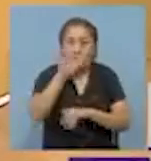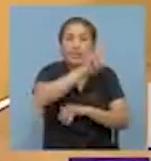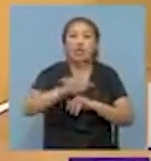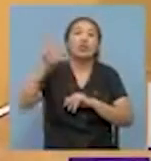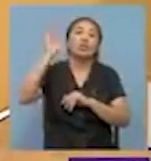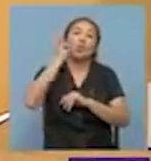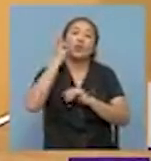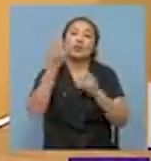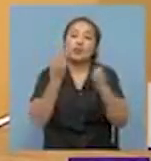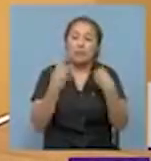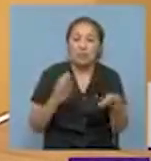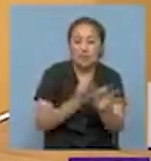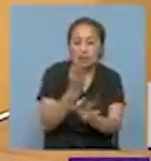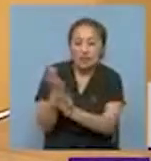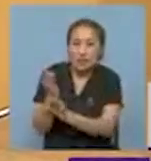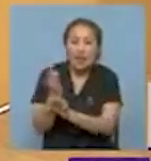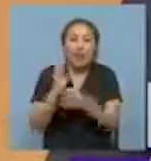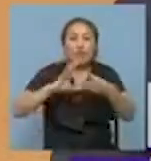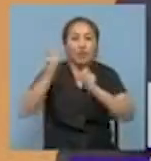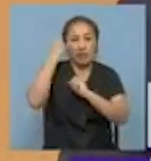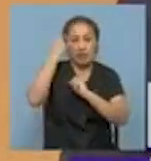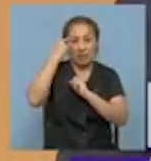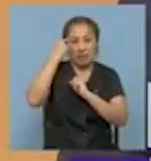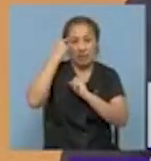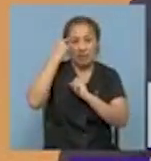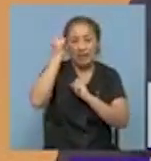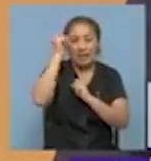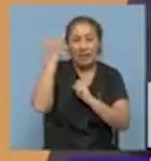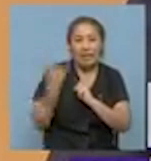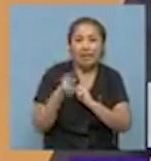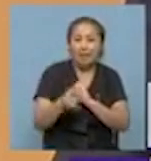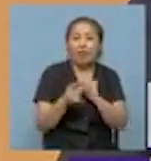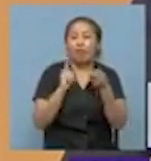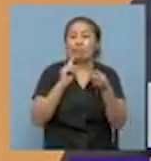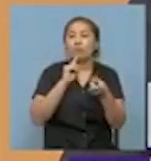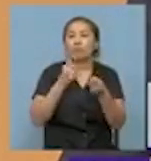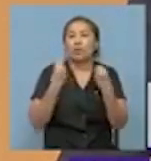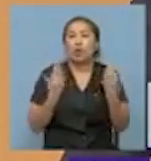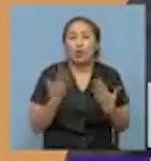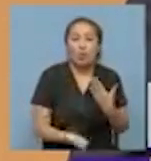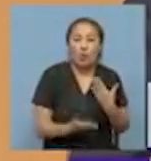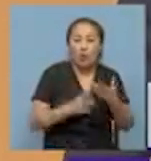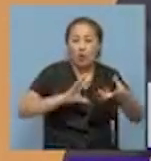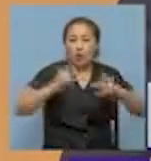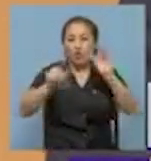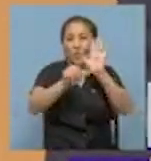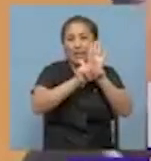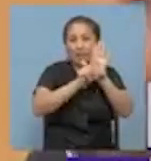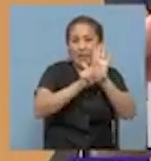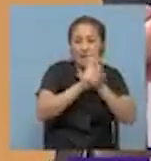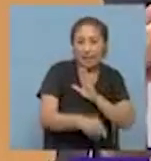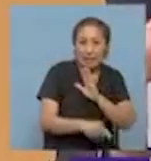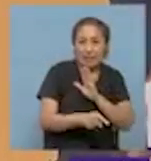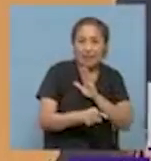se empieza a dar ideología de género la ideología de género está muy bien definida en otra ley que es la ley de